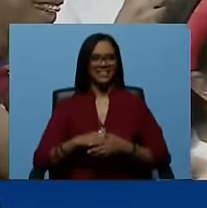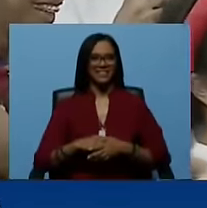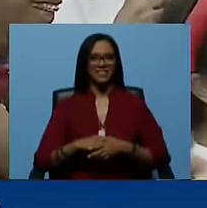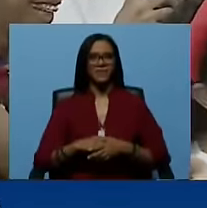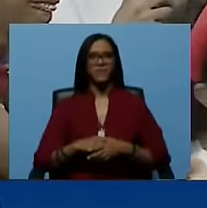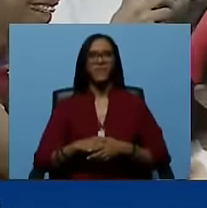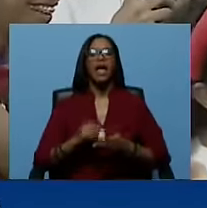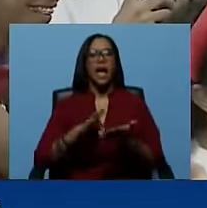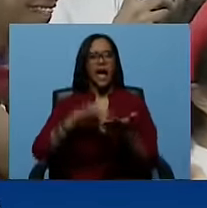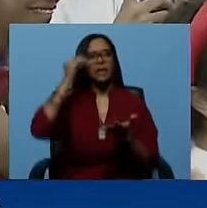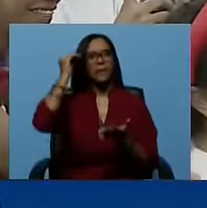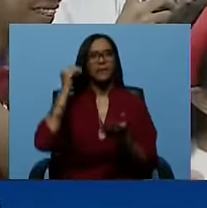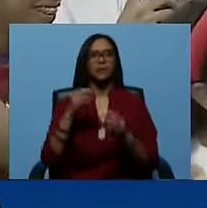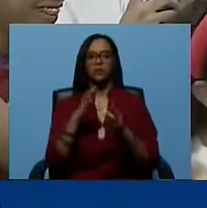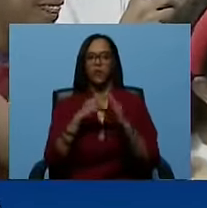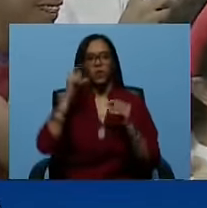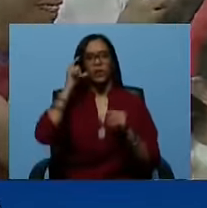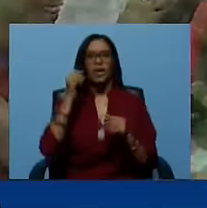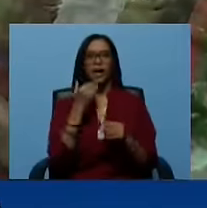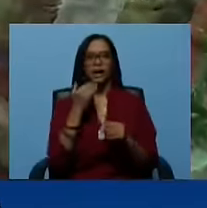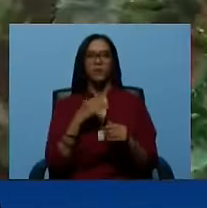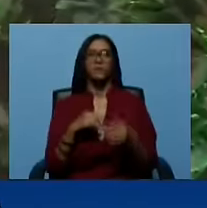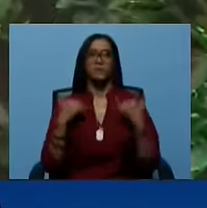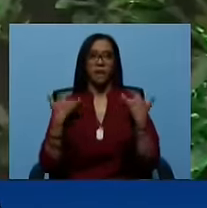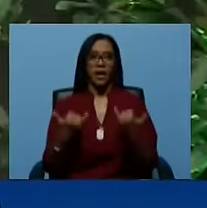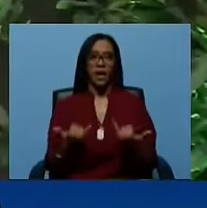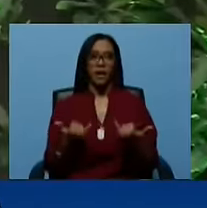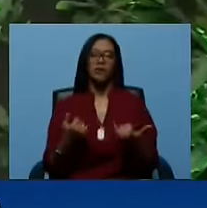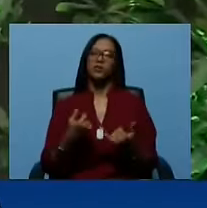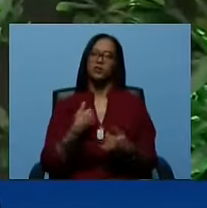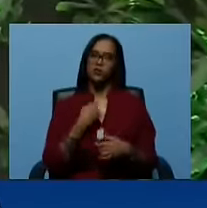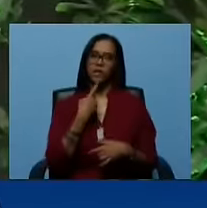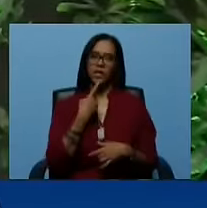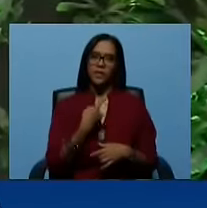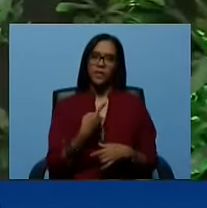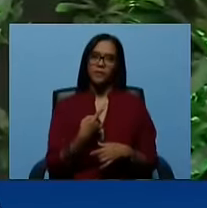Hay que aprender todos los días algo. Ahora, yo les digo,